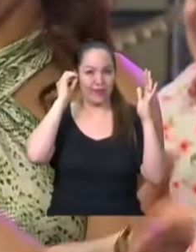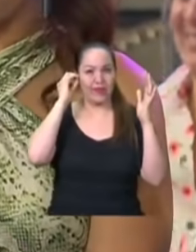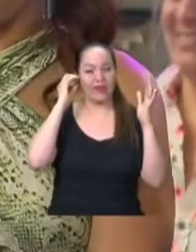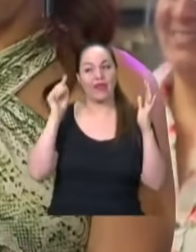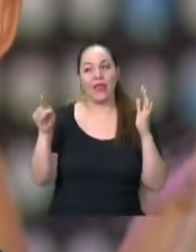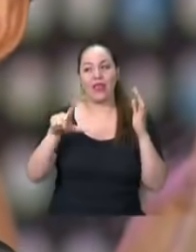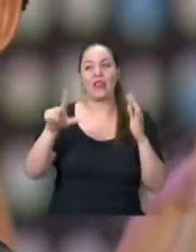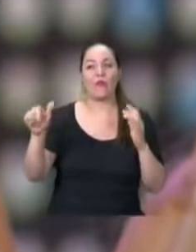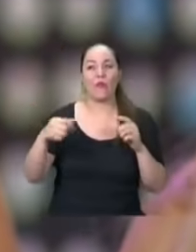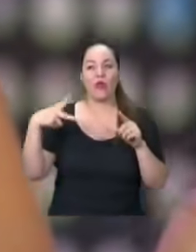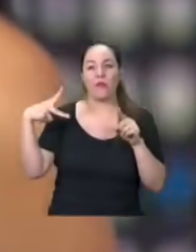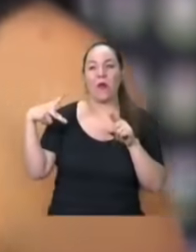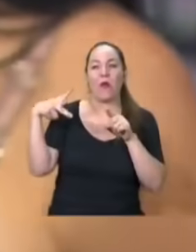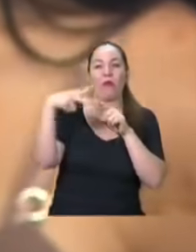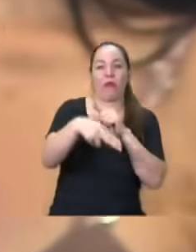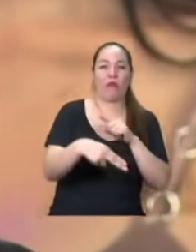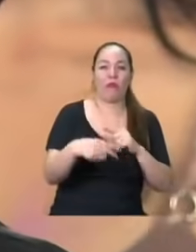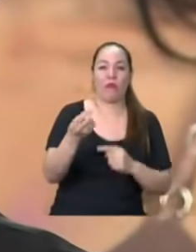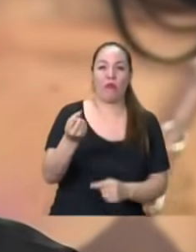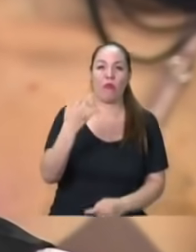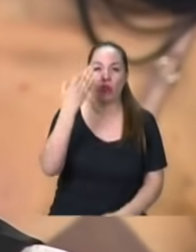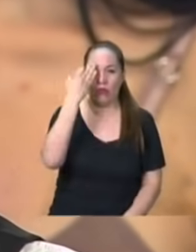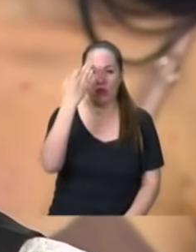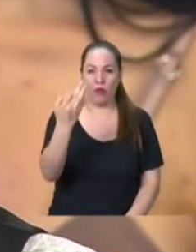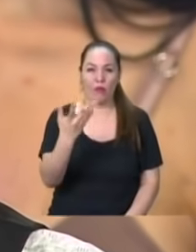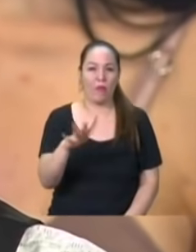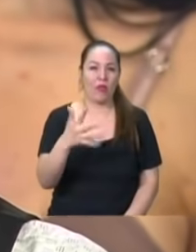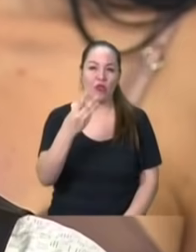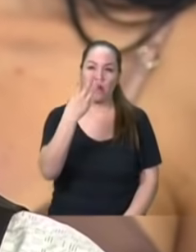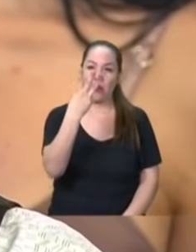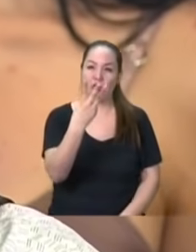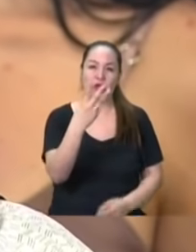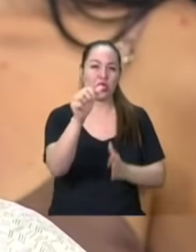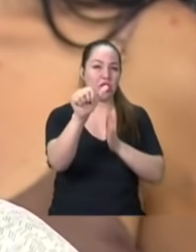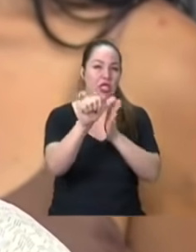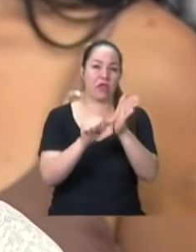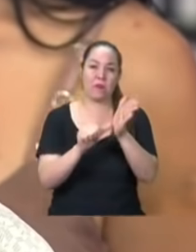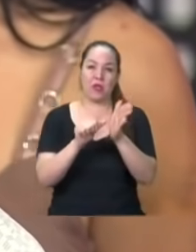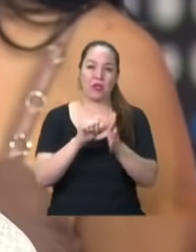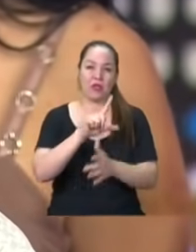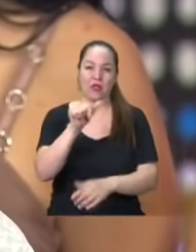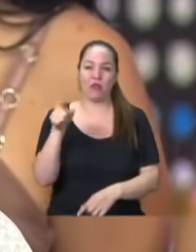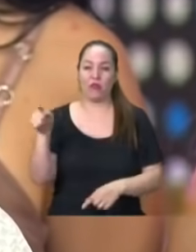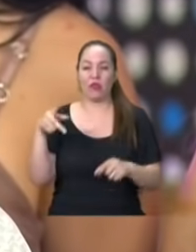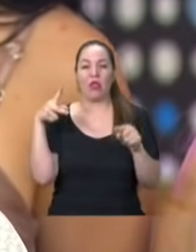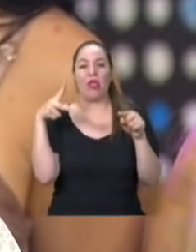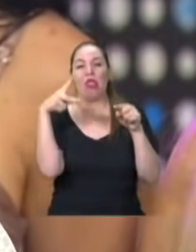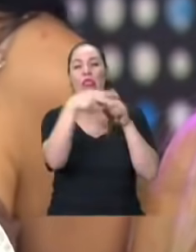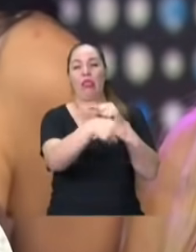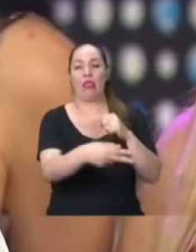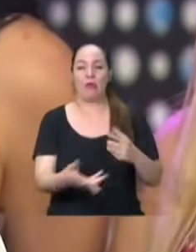Me cortó. ¿Cuánto tiempo duró la relación? Como 3 meses, Chavis, y luego ya él me cortó.